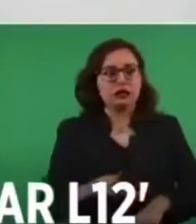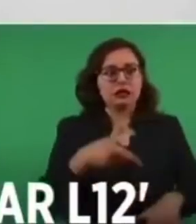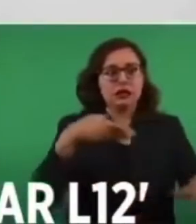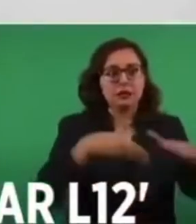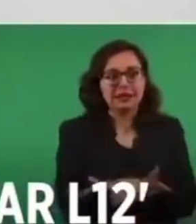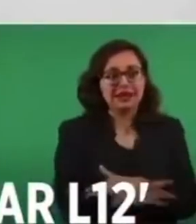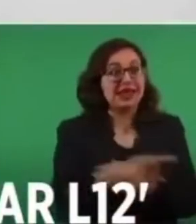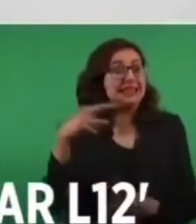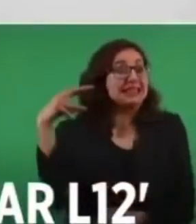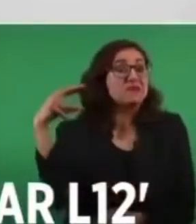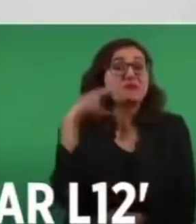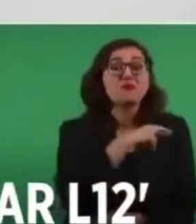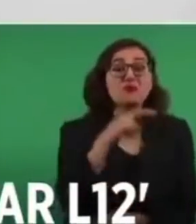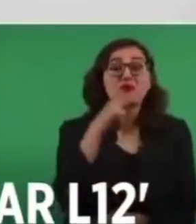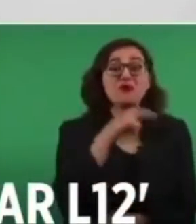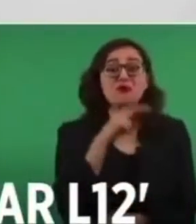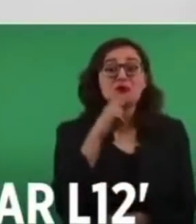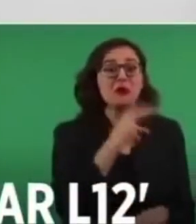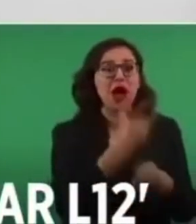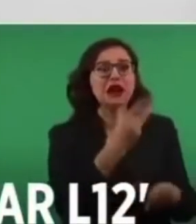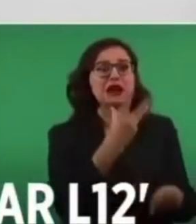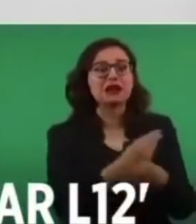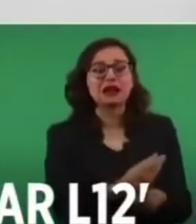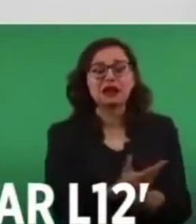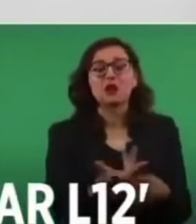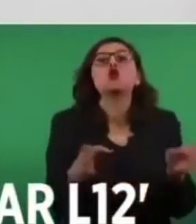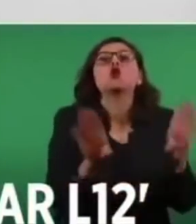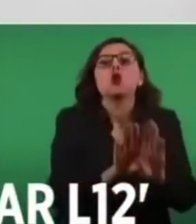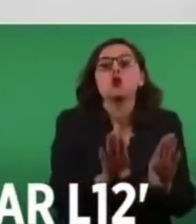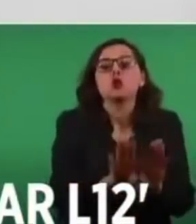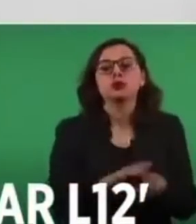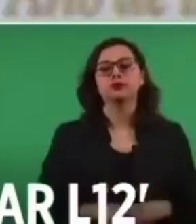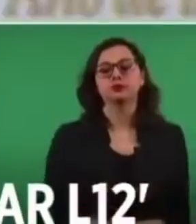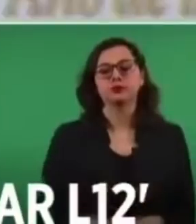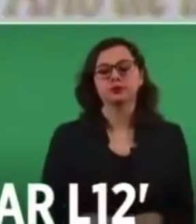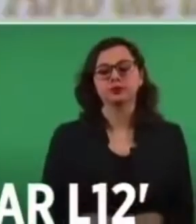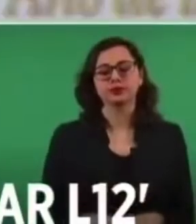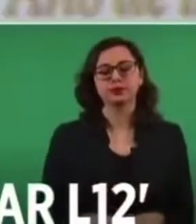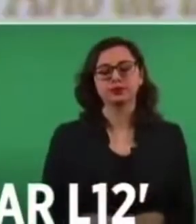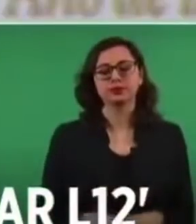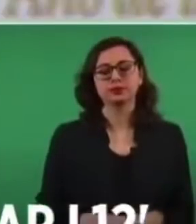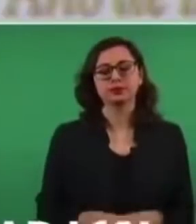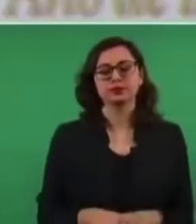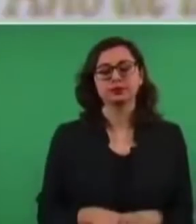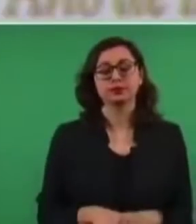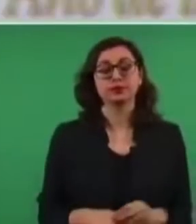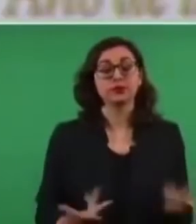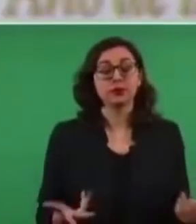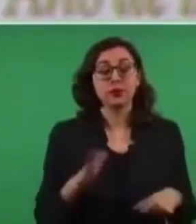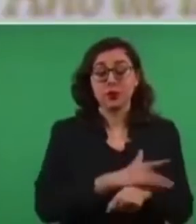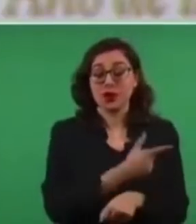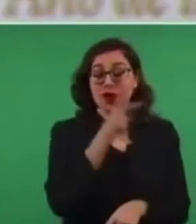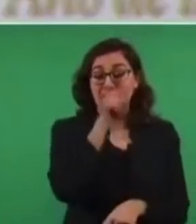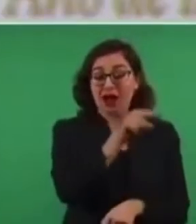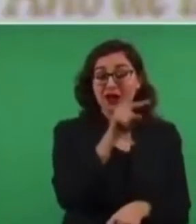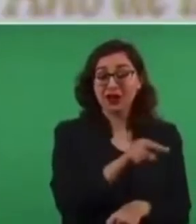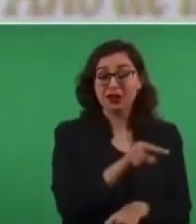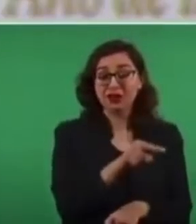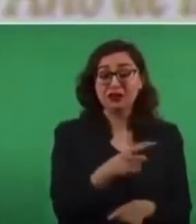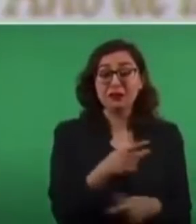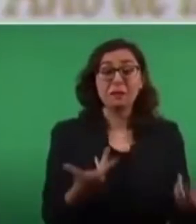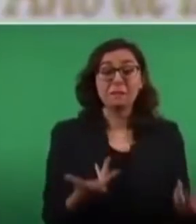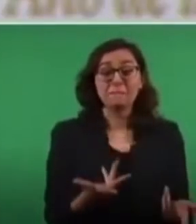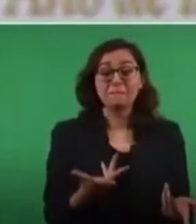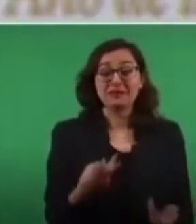lo más pronto posible la línea porque se tratarán más de